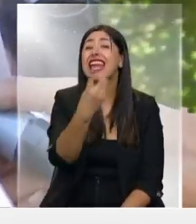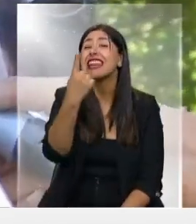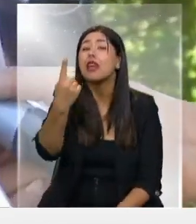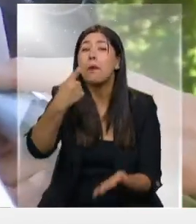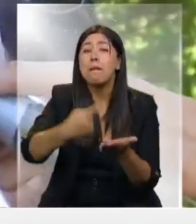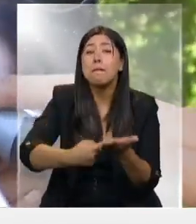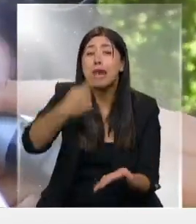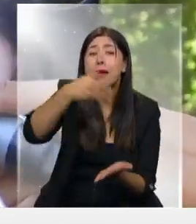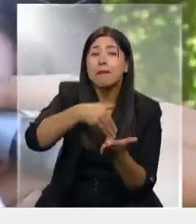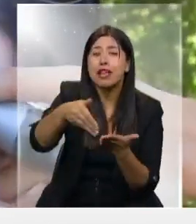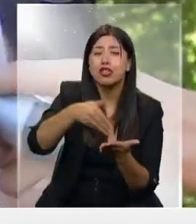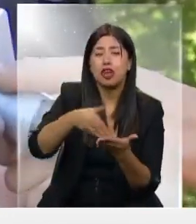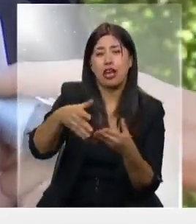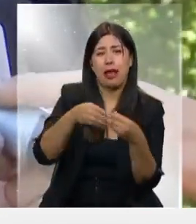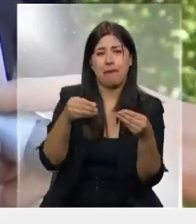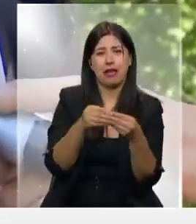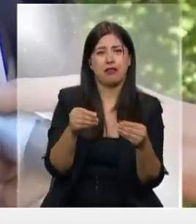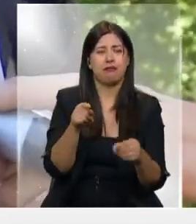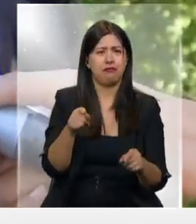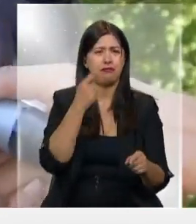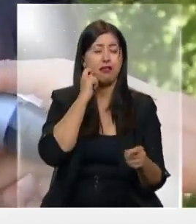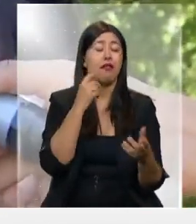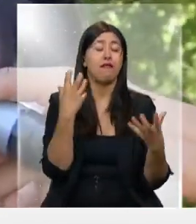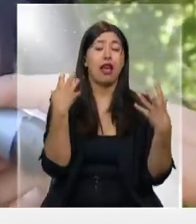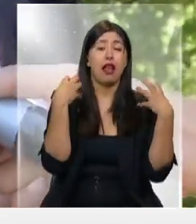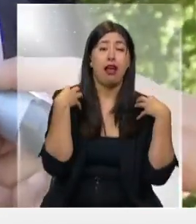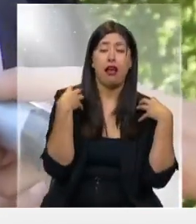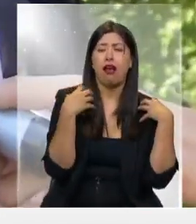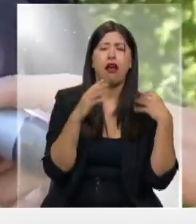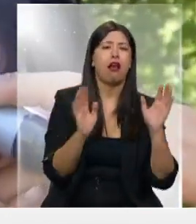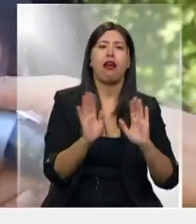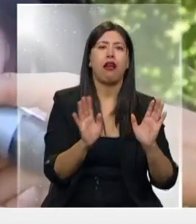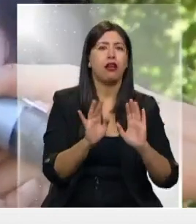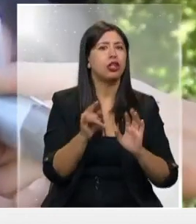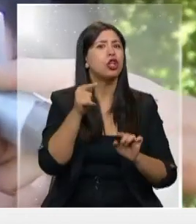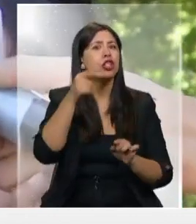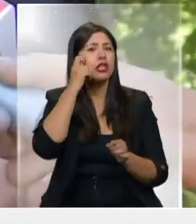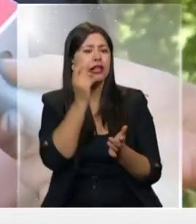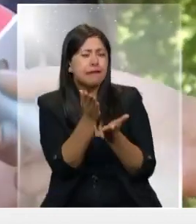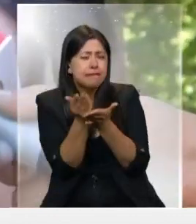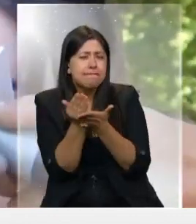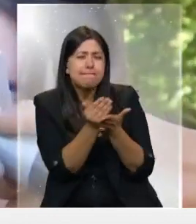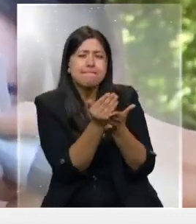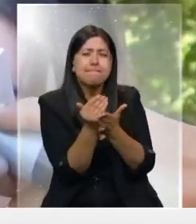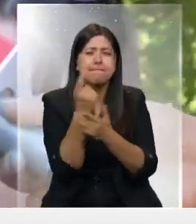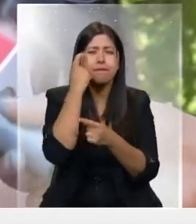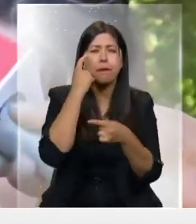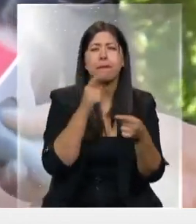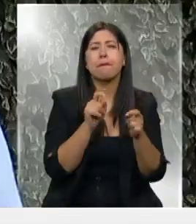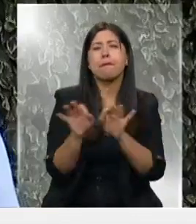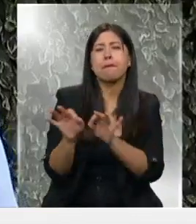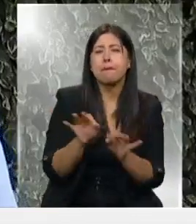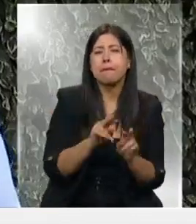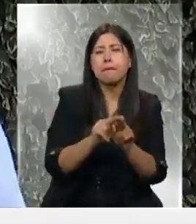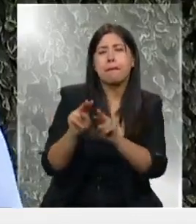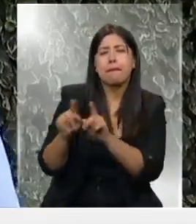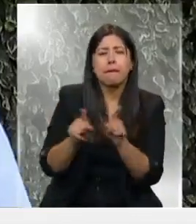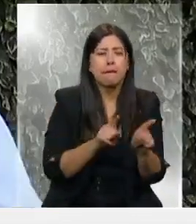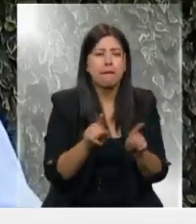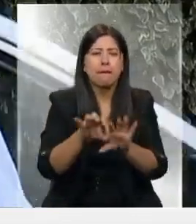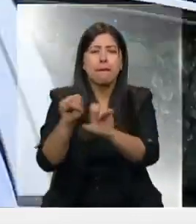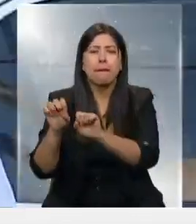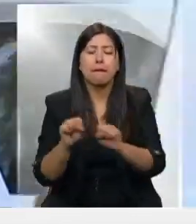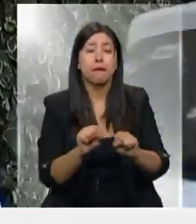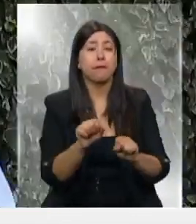de pesos. No basta con ser irresponsable para poder defraudar a una institución pública con esa cantidad de recursos. Yo creo que estamos hablando